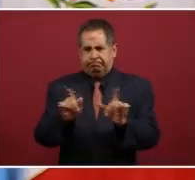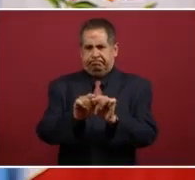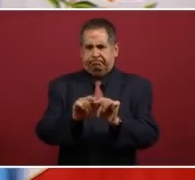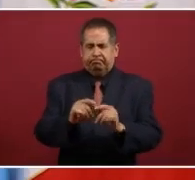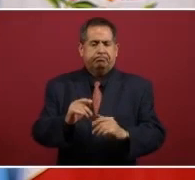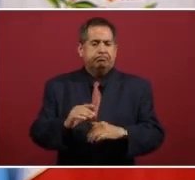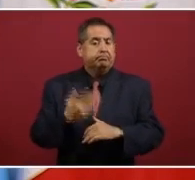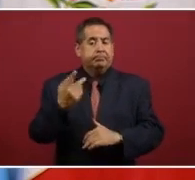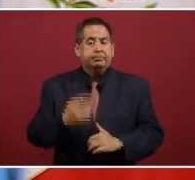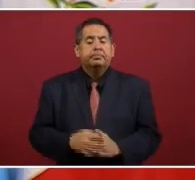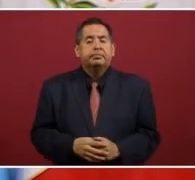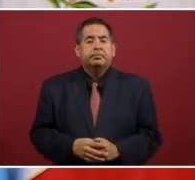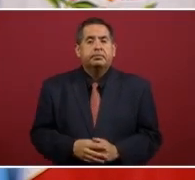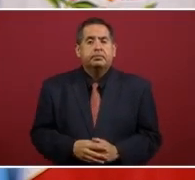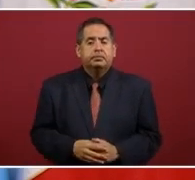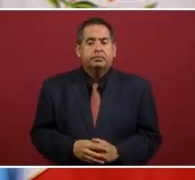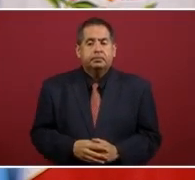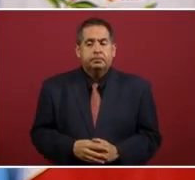porque